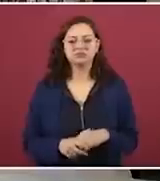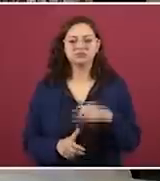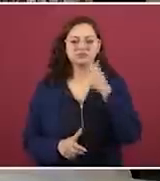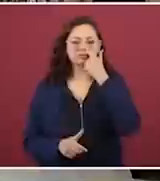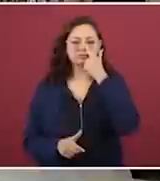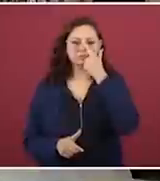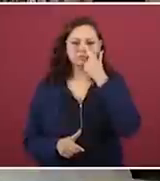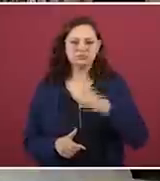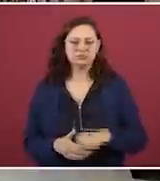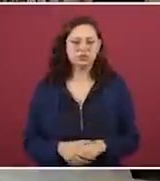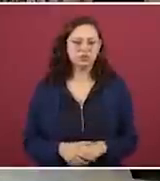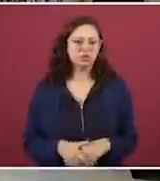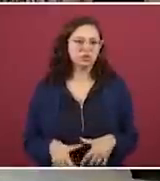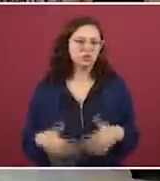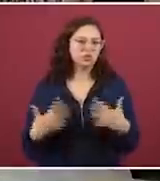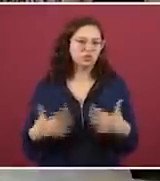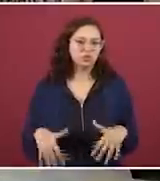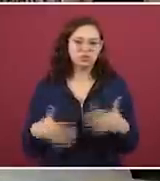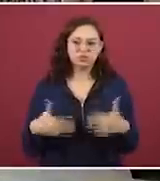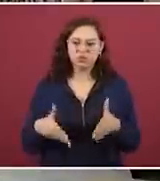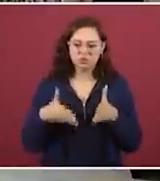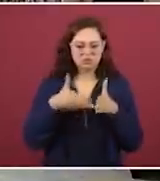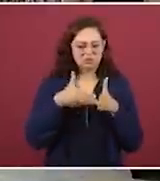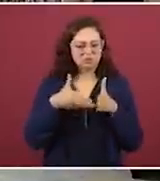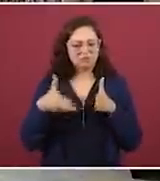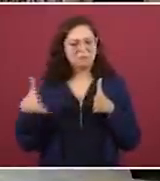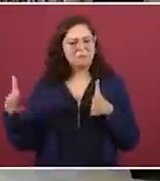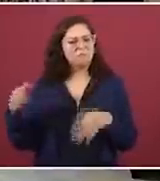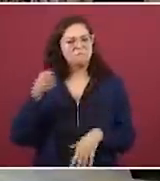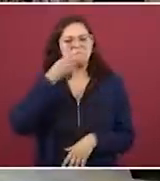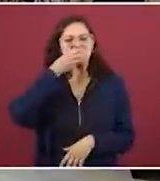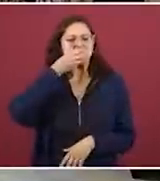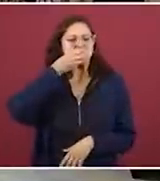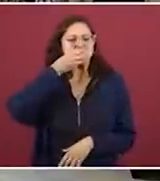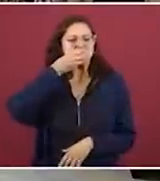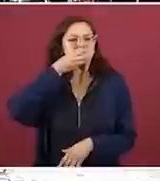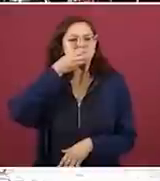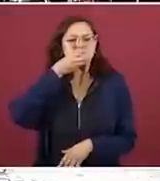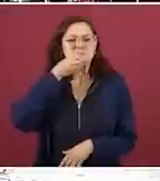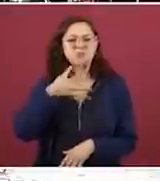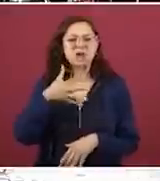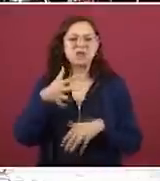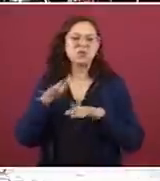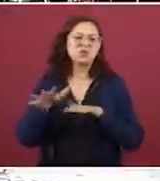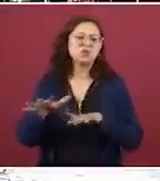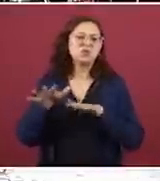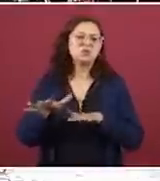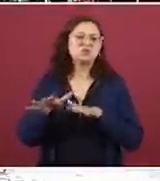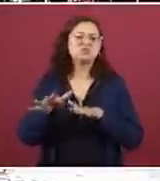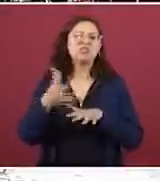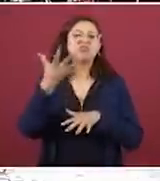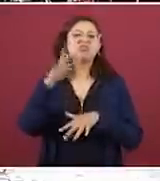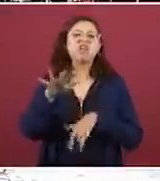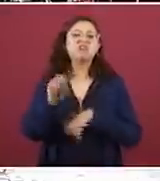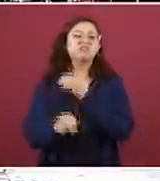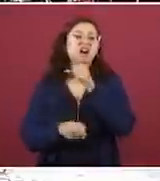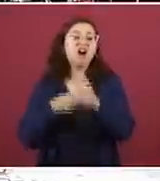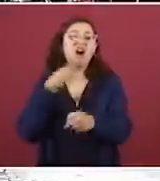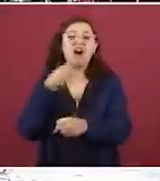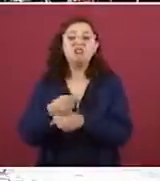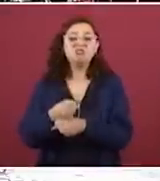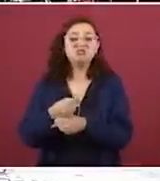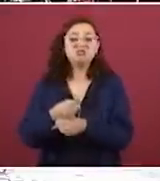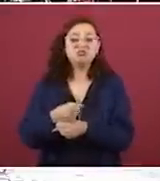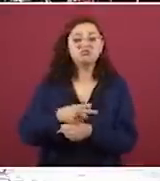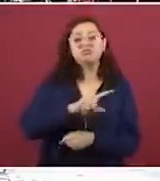Fue un periodo de esplendor, pero solo 10 años, porque